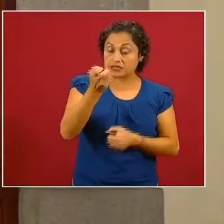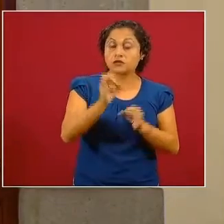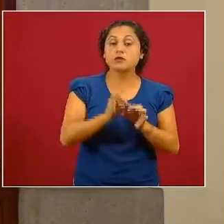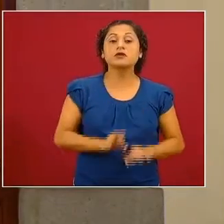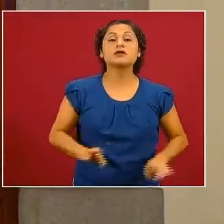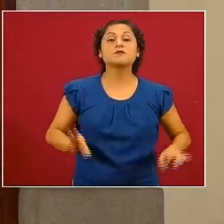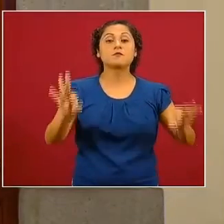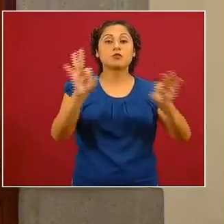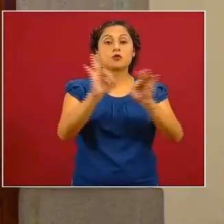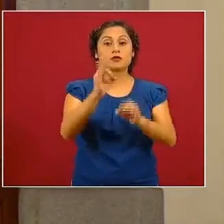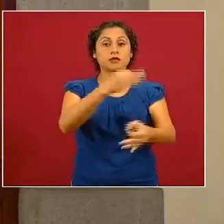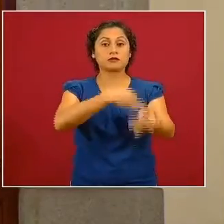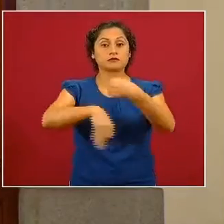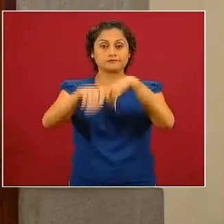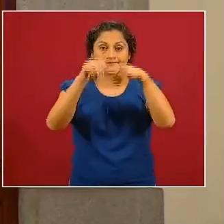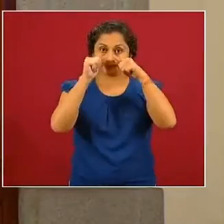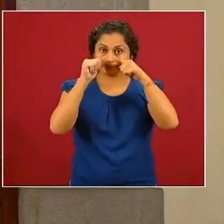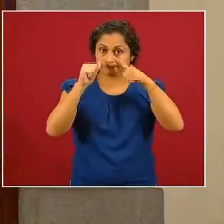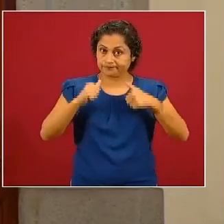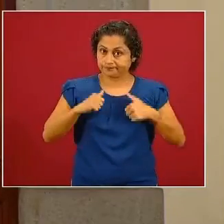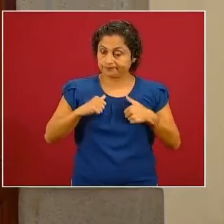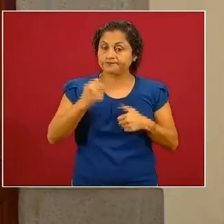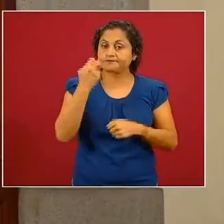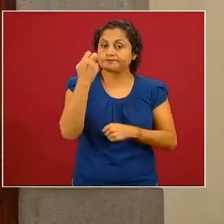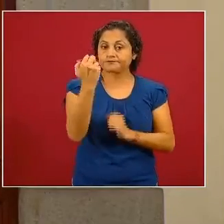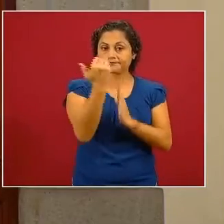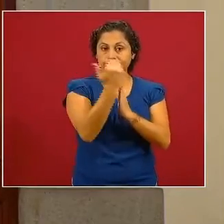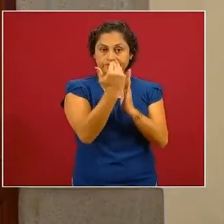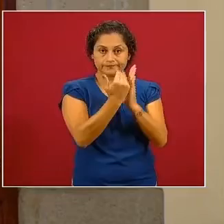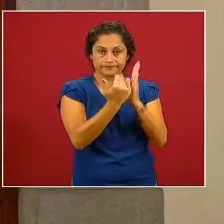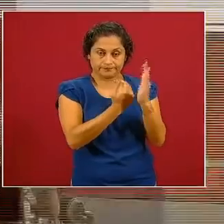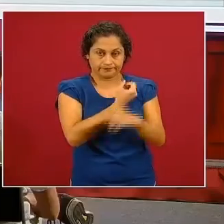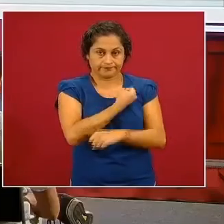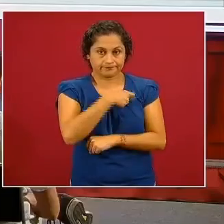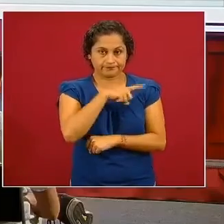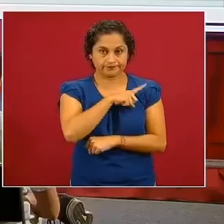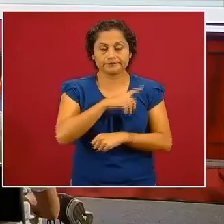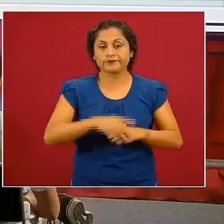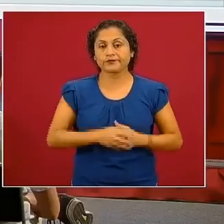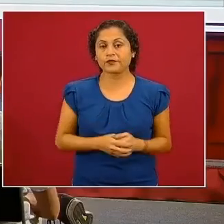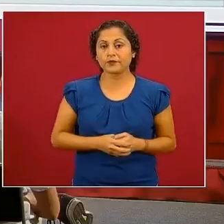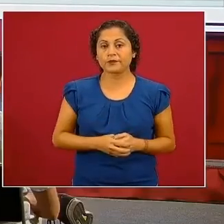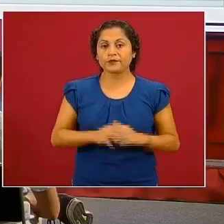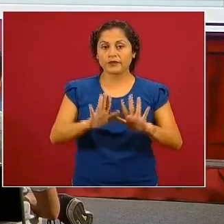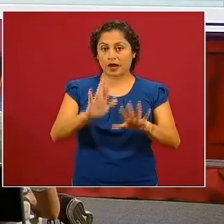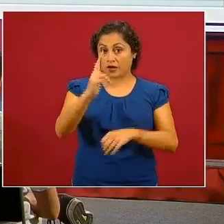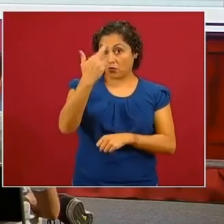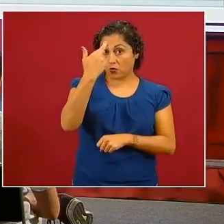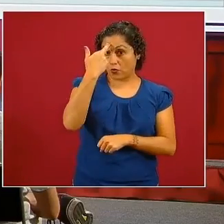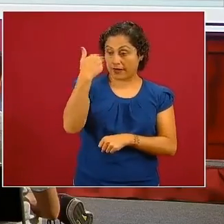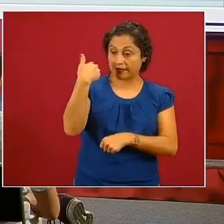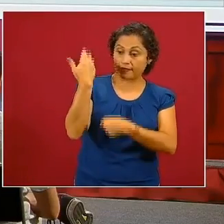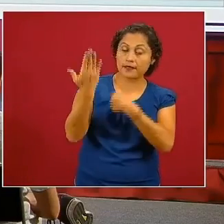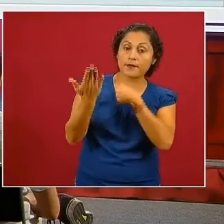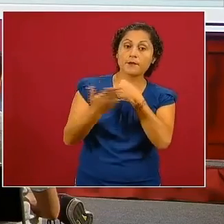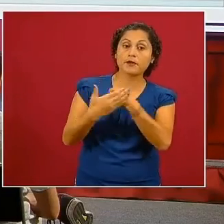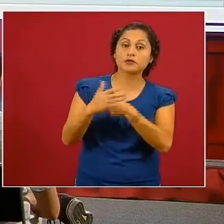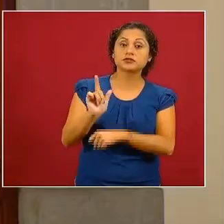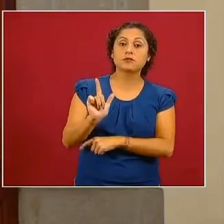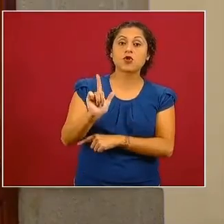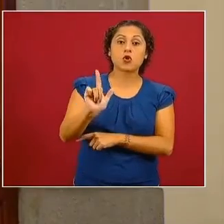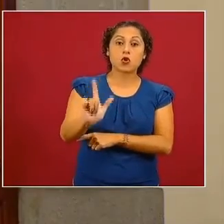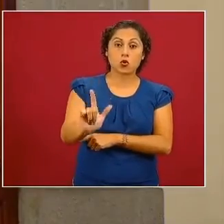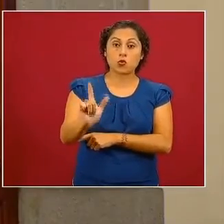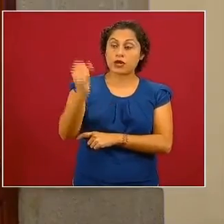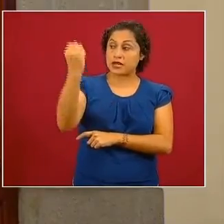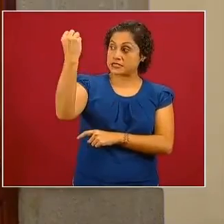de esas actividades y prestando atención, recordando que precisamente el próximo lunes entrará en vigor el nuevo semáforo